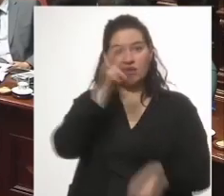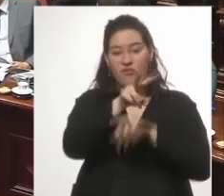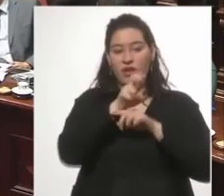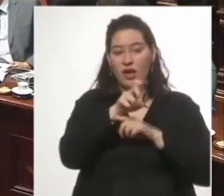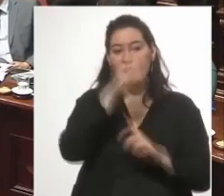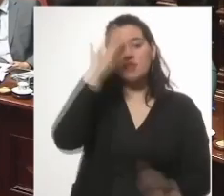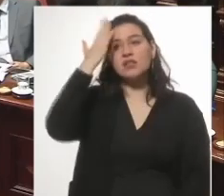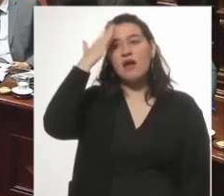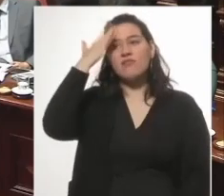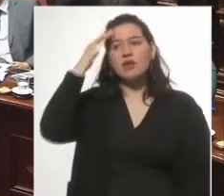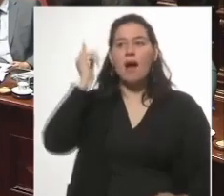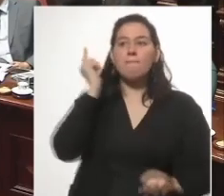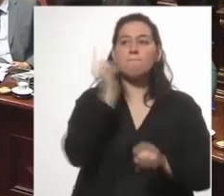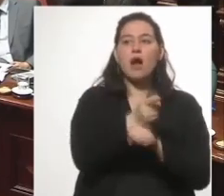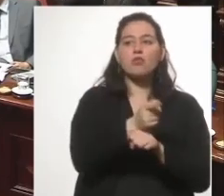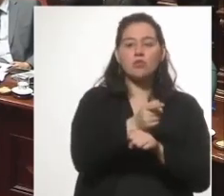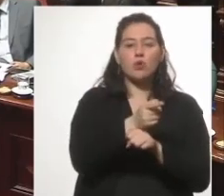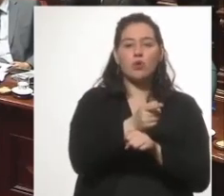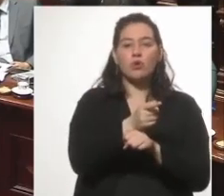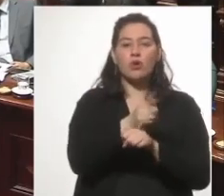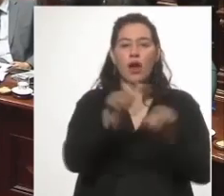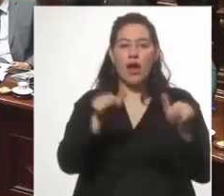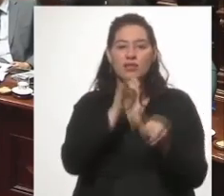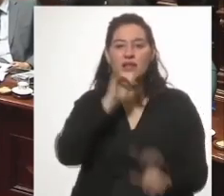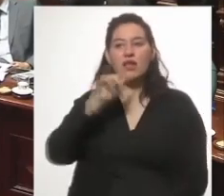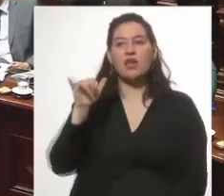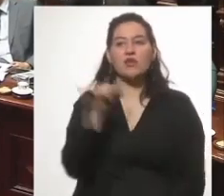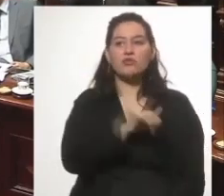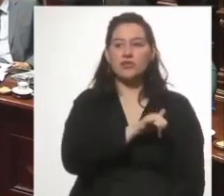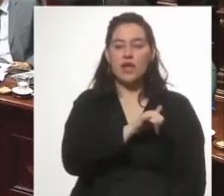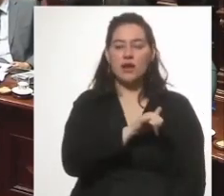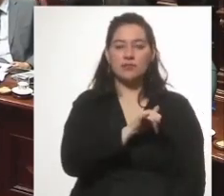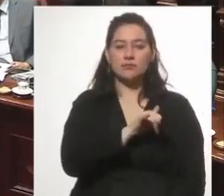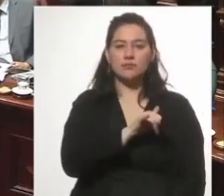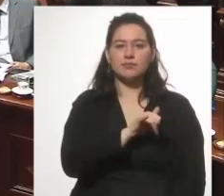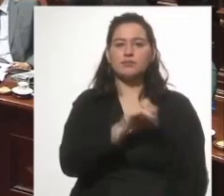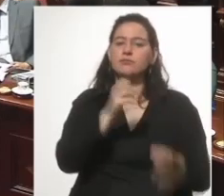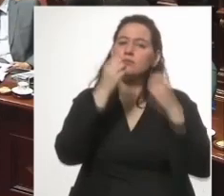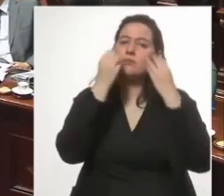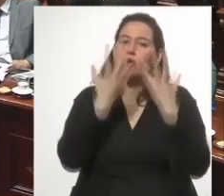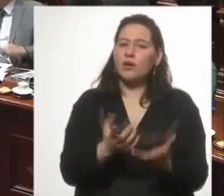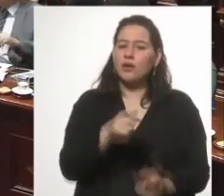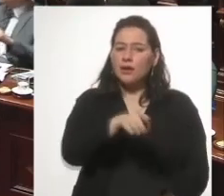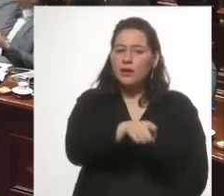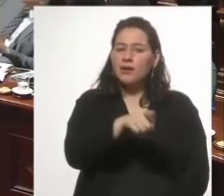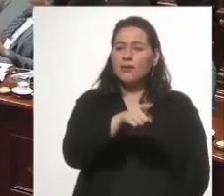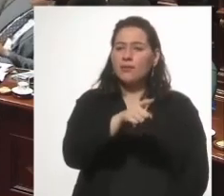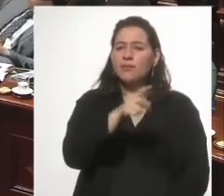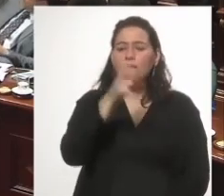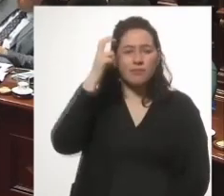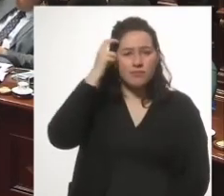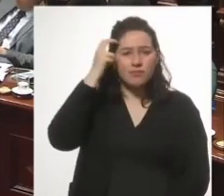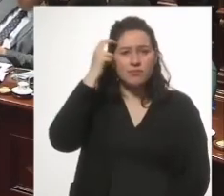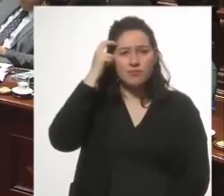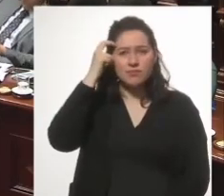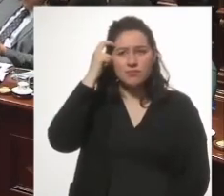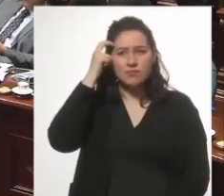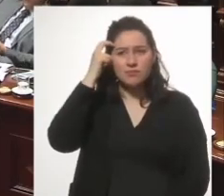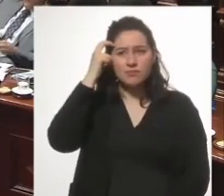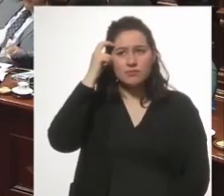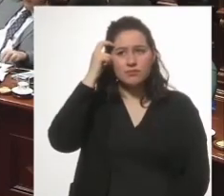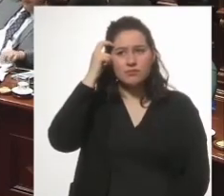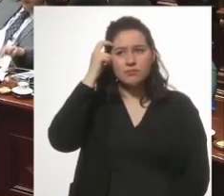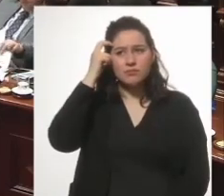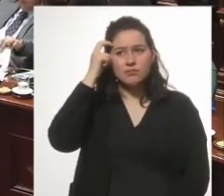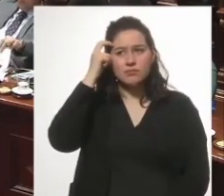y ordenó hacer las denuncias, ¿por qué él dispone